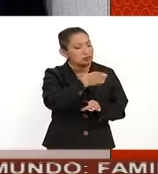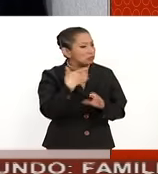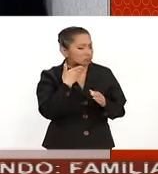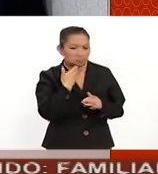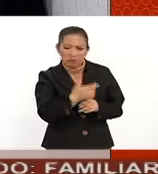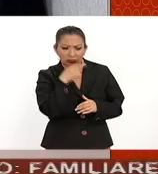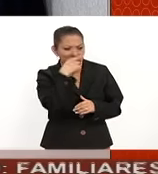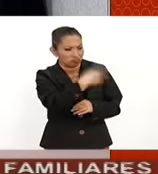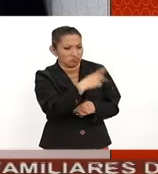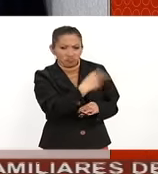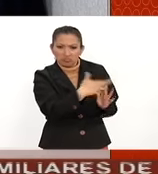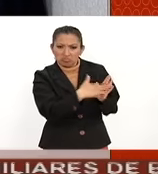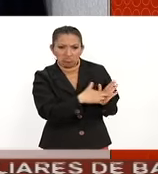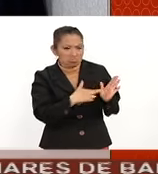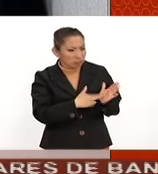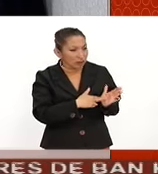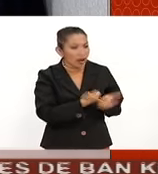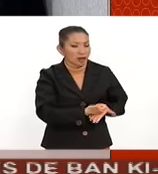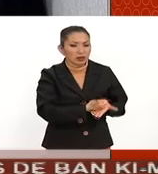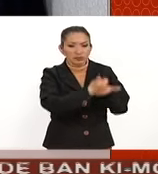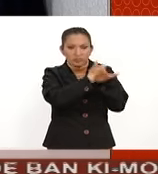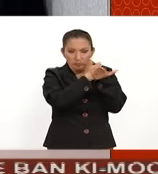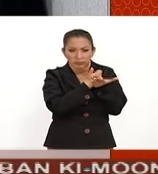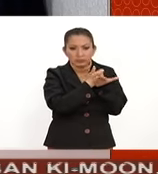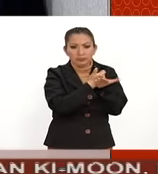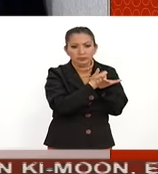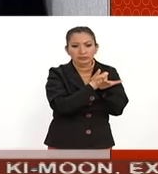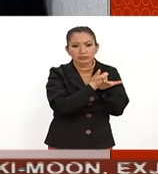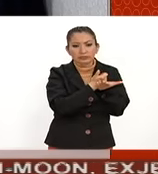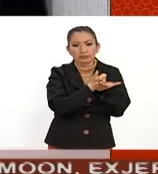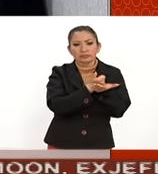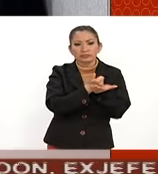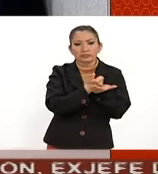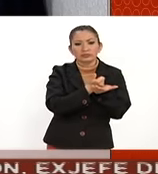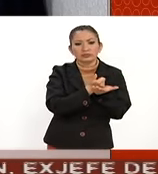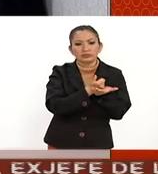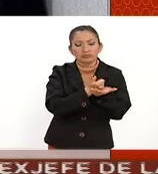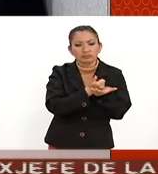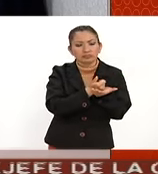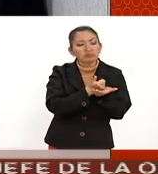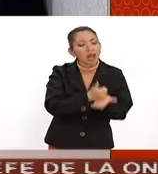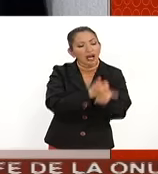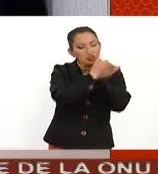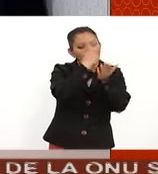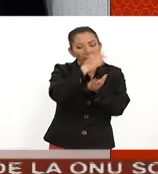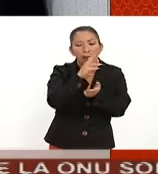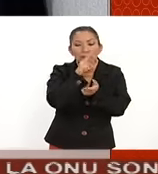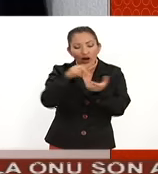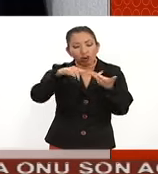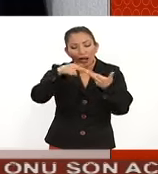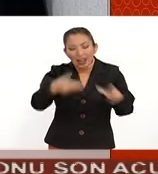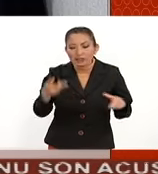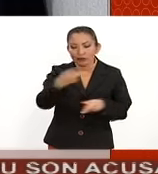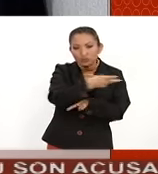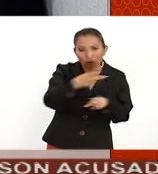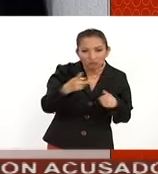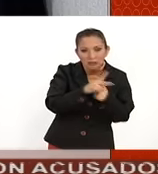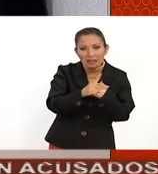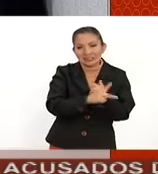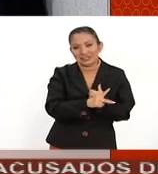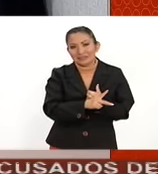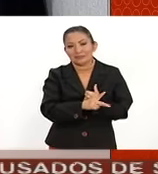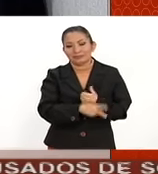una medida pues que va encaminada precisamente a mejorar las relaciones bilaterales entre